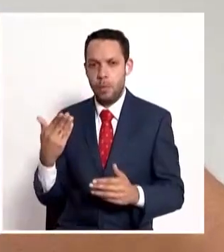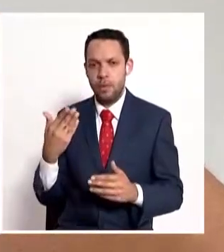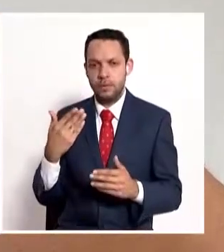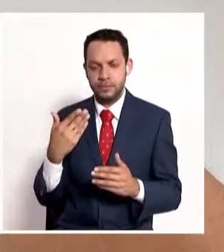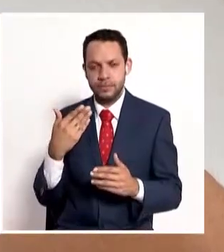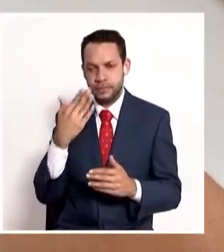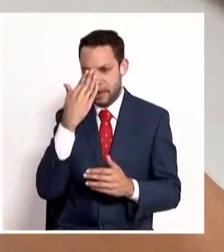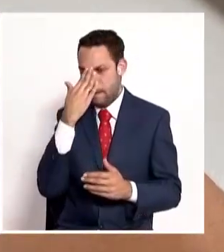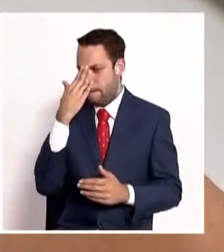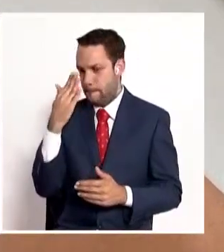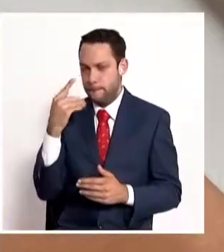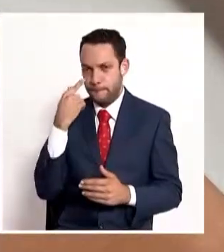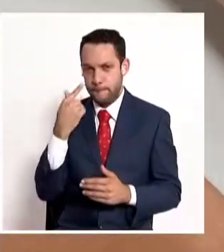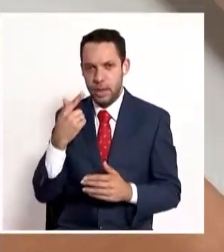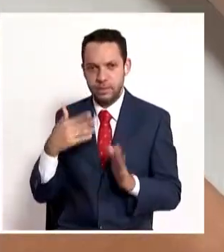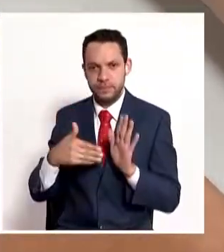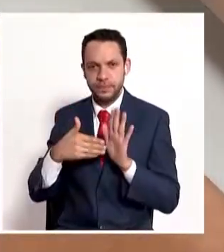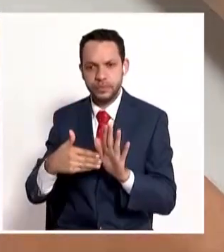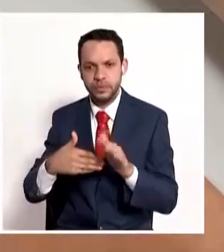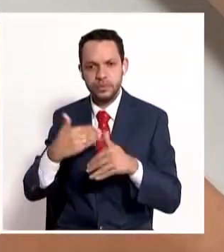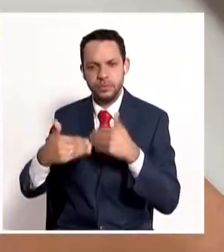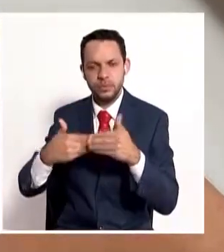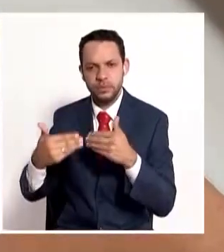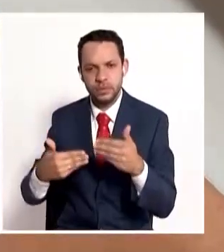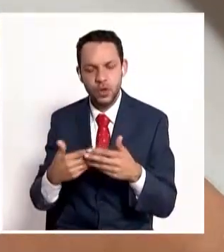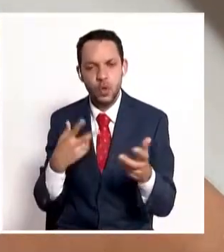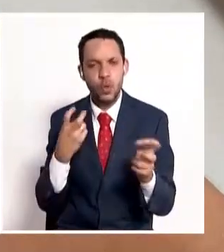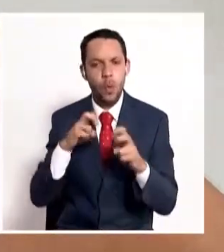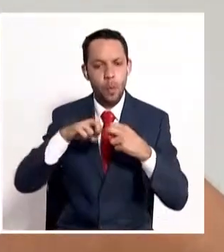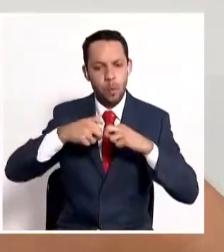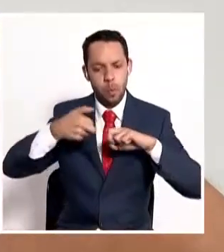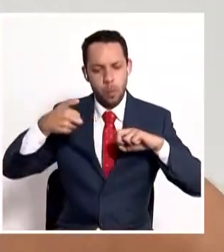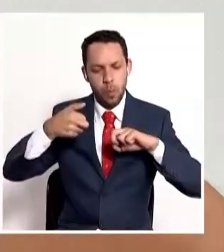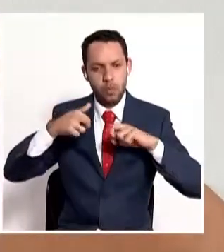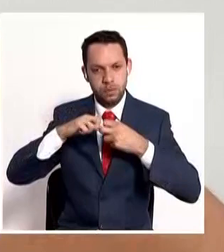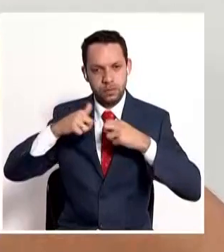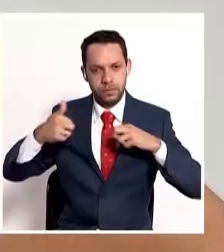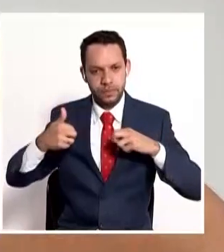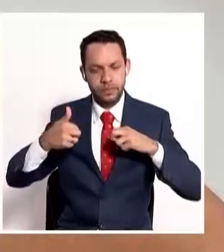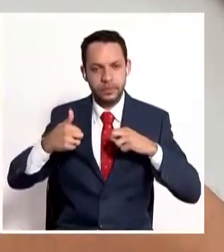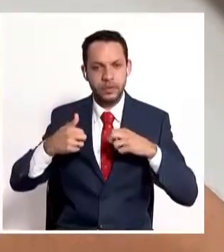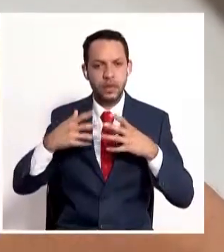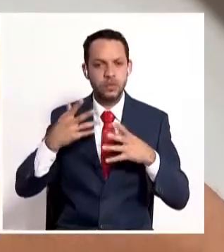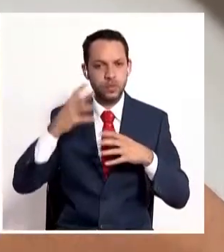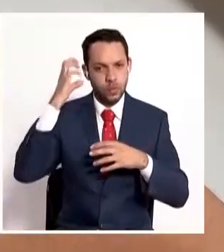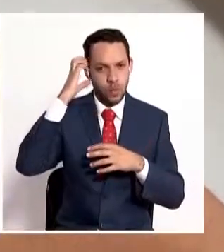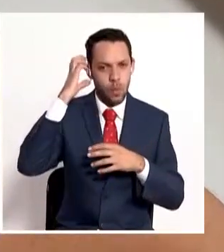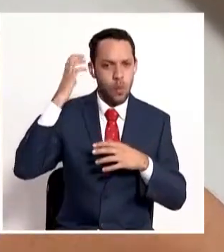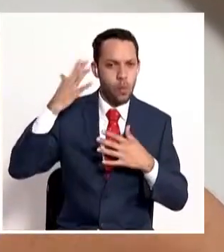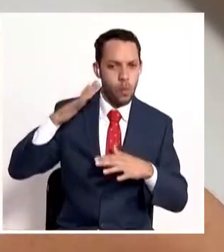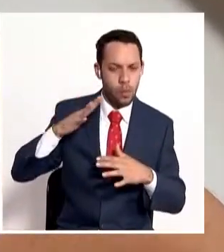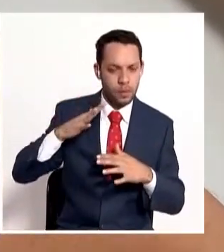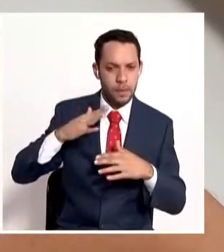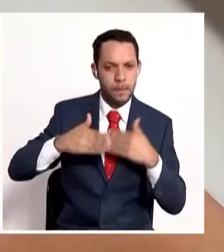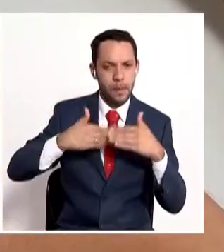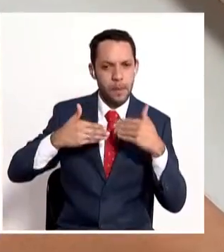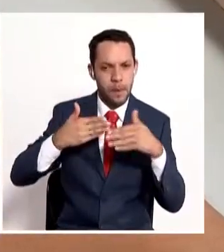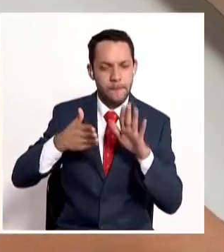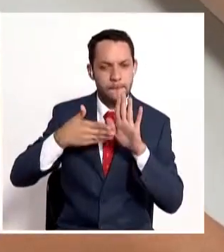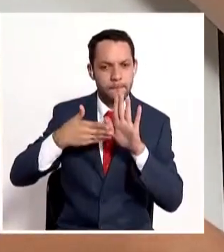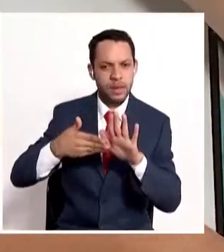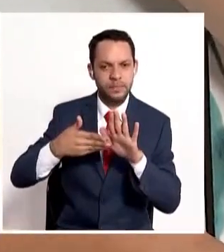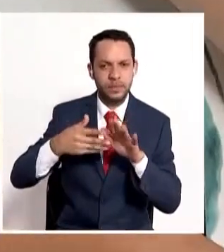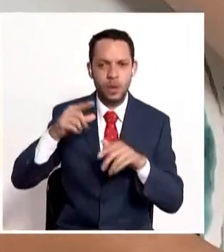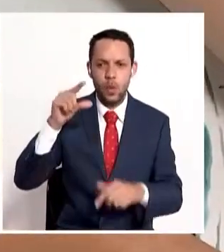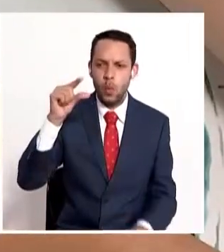hacia adelante y comenzamos a ver en estas articulaciones que son las interfase tareas un proceso donde se ve